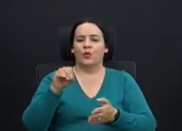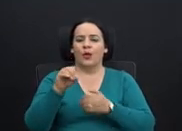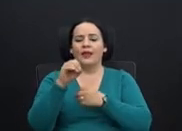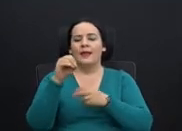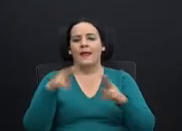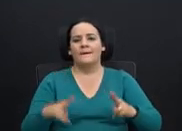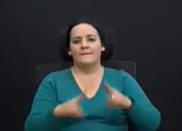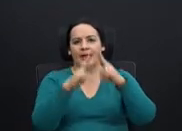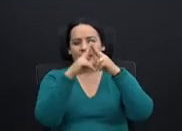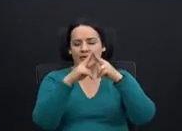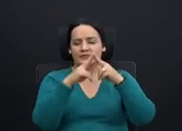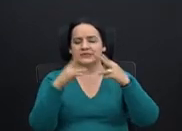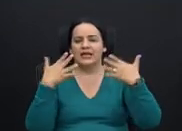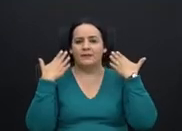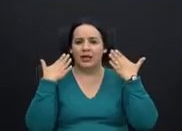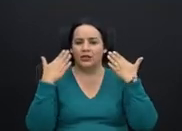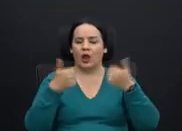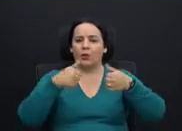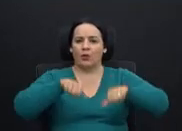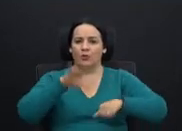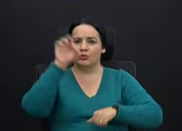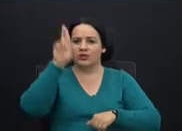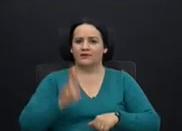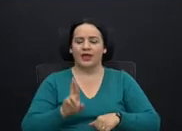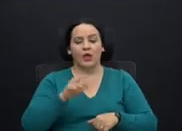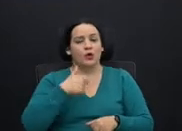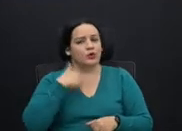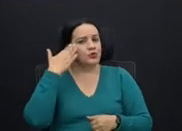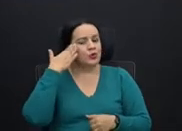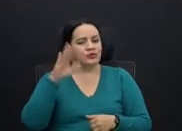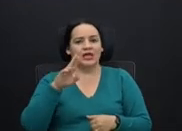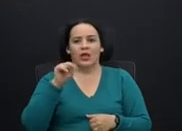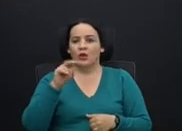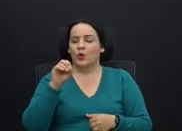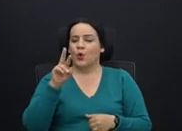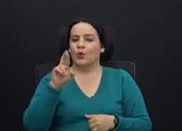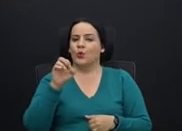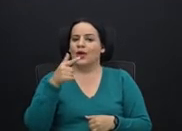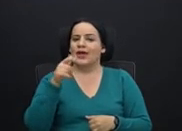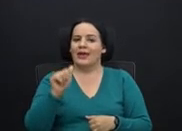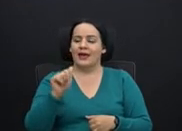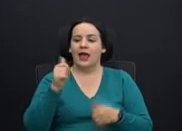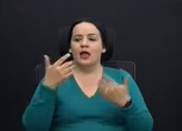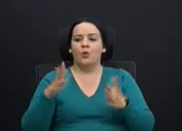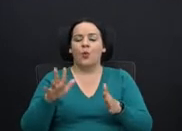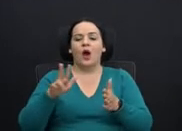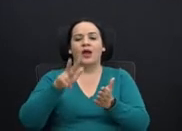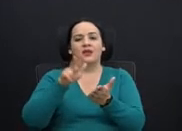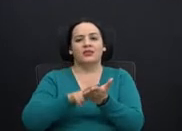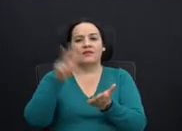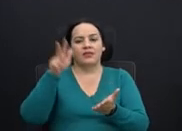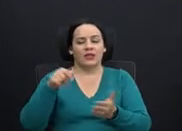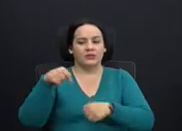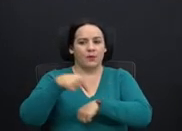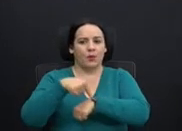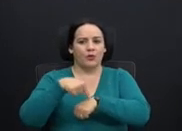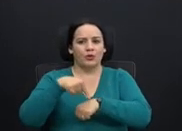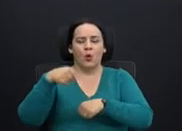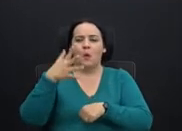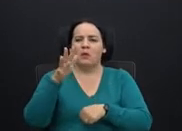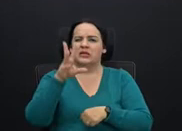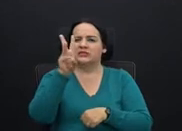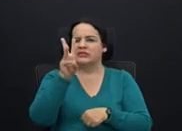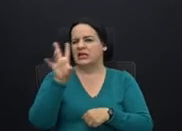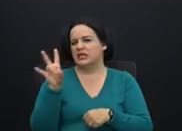París climático? Sí, señor. Pues yo no sé si Noruega lo ha ratificado. En estos momentos están alrededor de unos 67